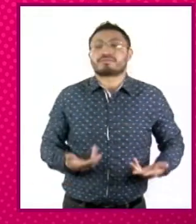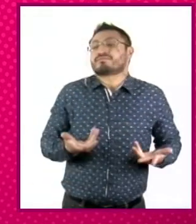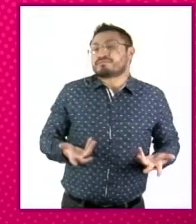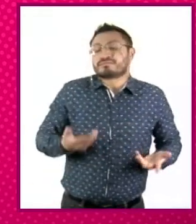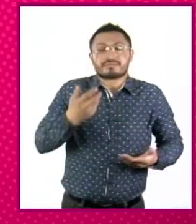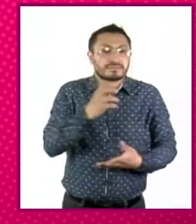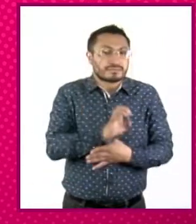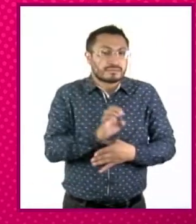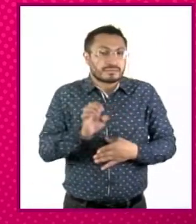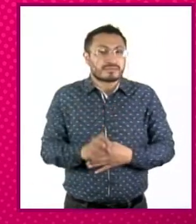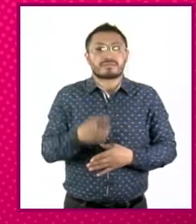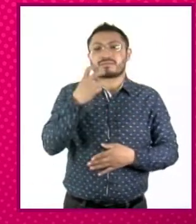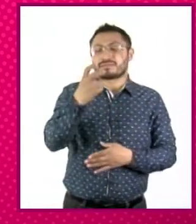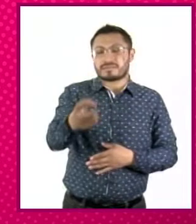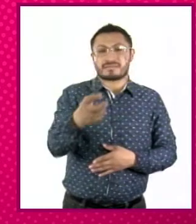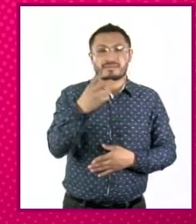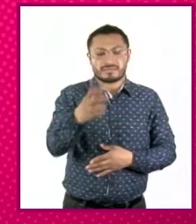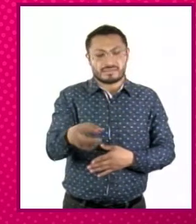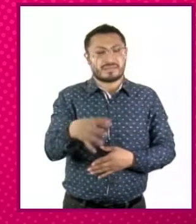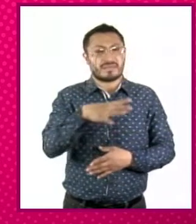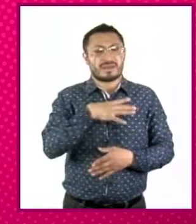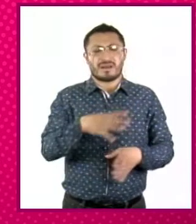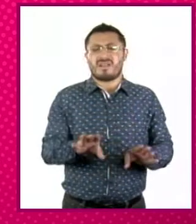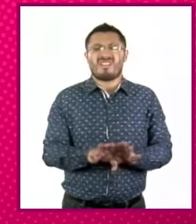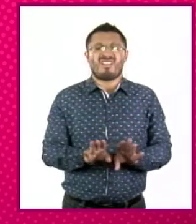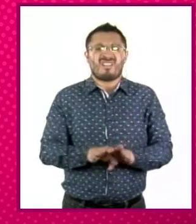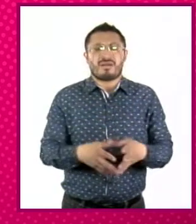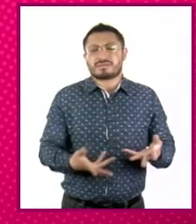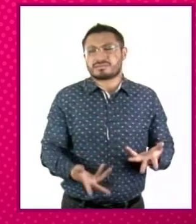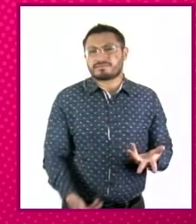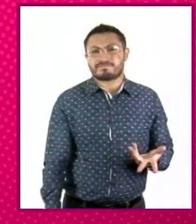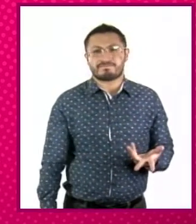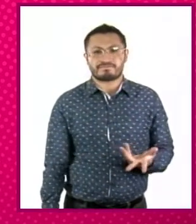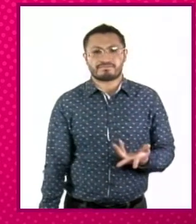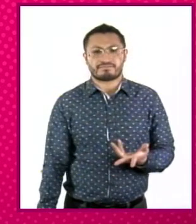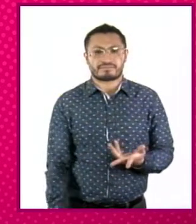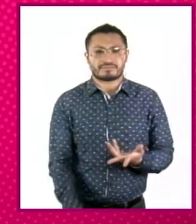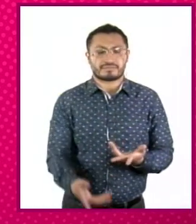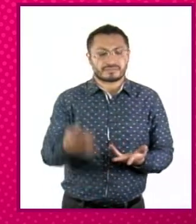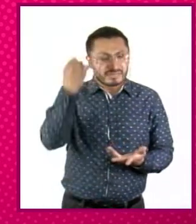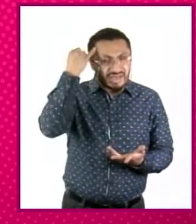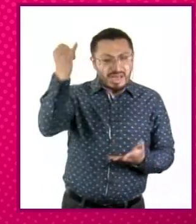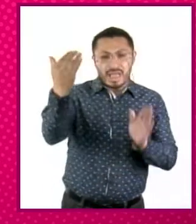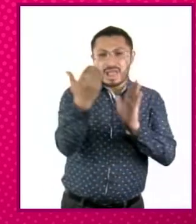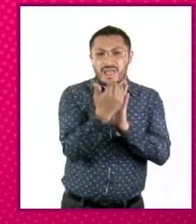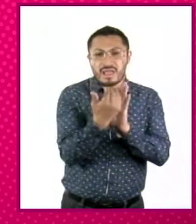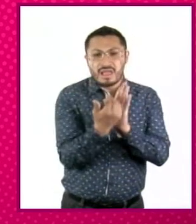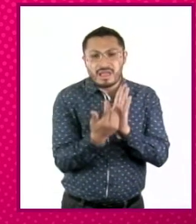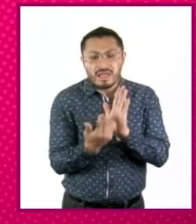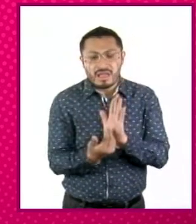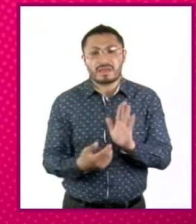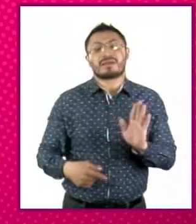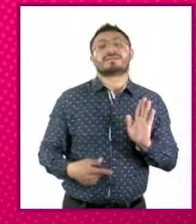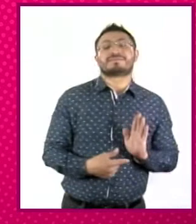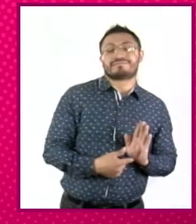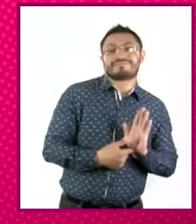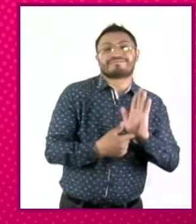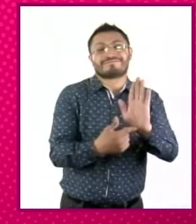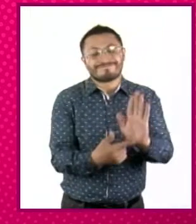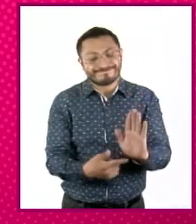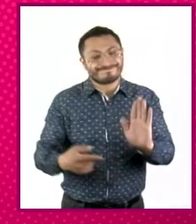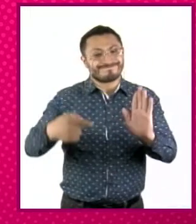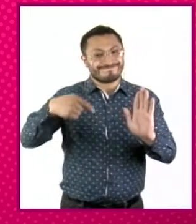de ahí se desprende, ¿no?, una serie de postulados a partir de los cuales los seres